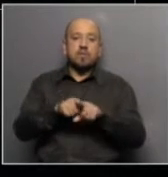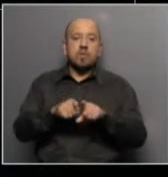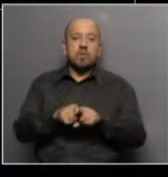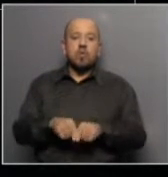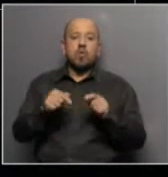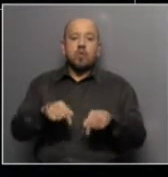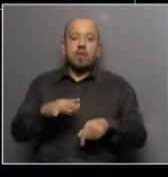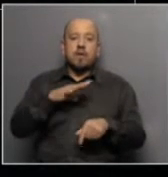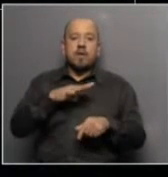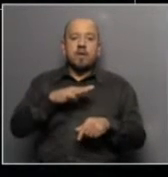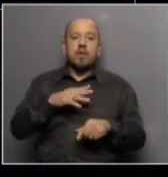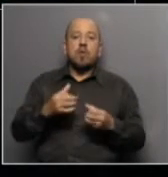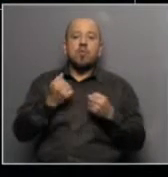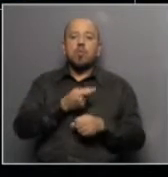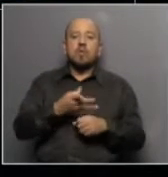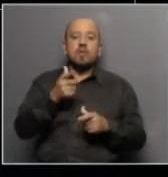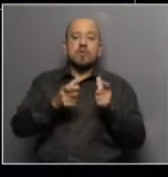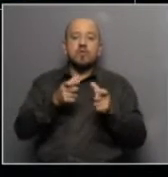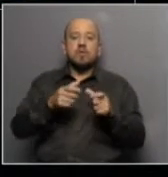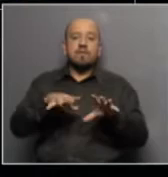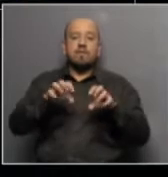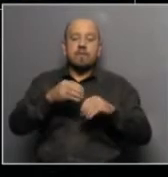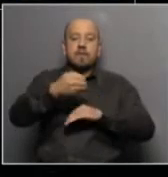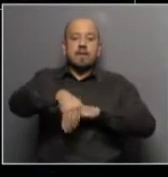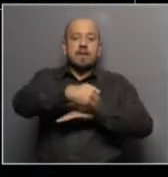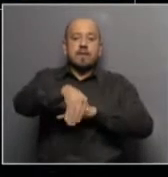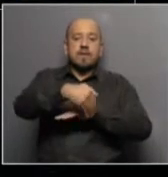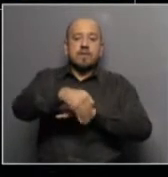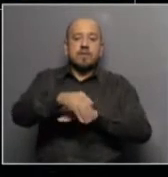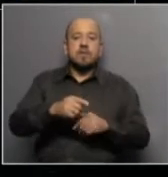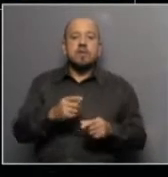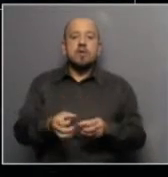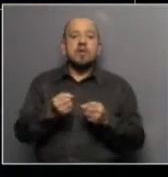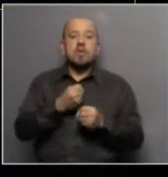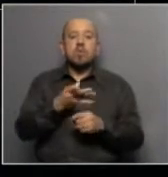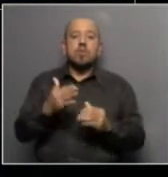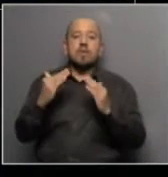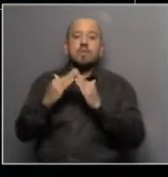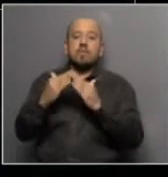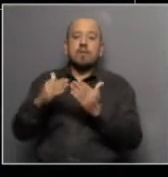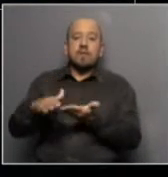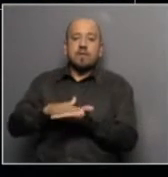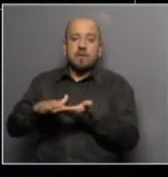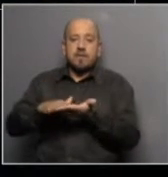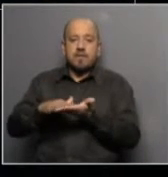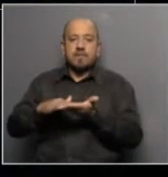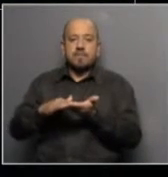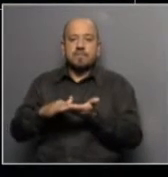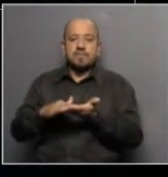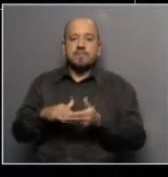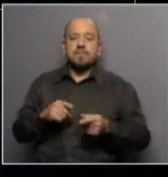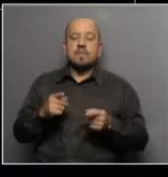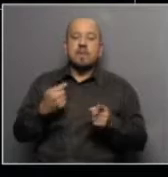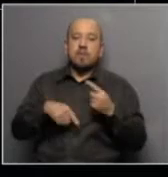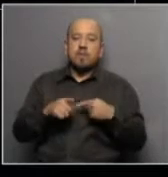hoy tenemos cuánta gente en situación de calle y cuántas, muchas más viviendas vacías. Entonces